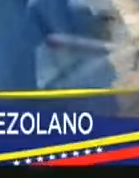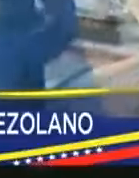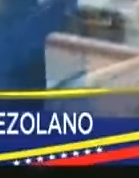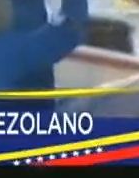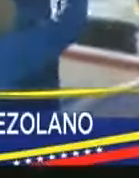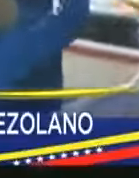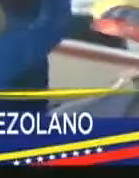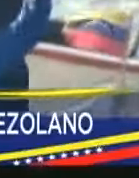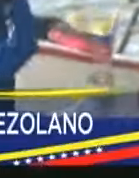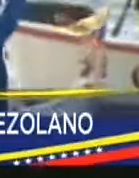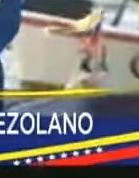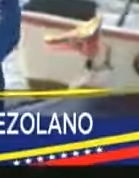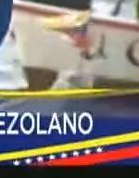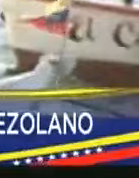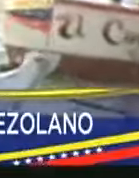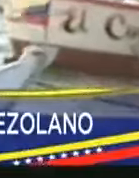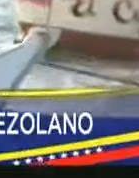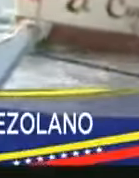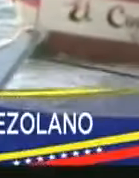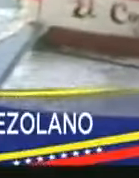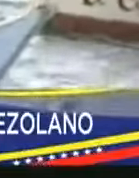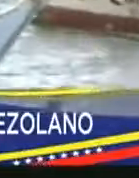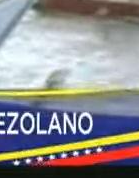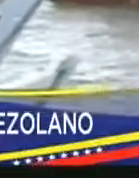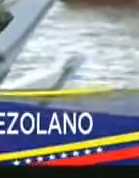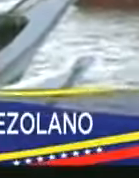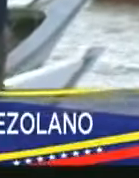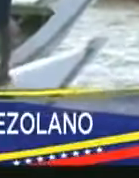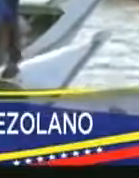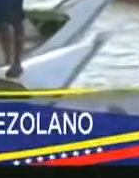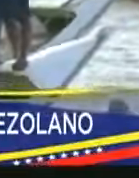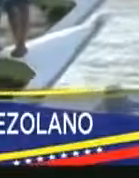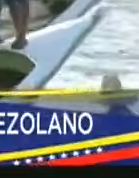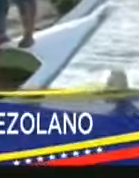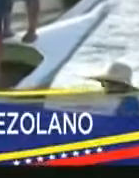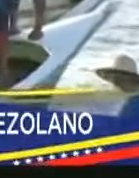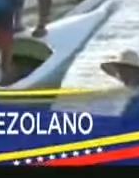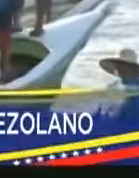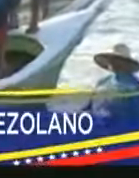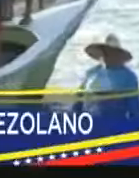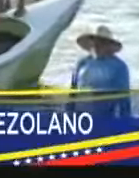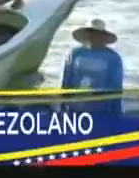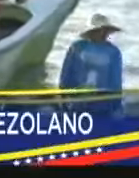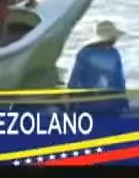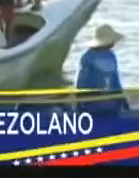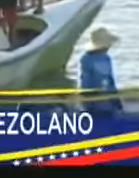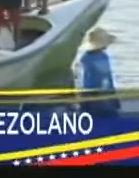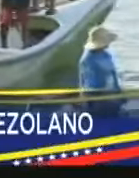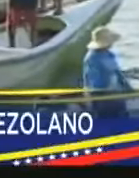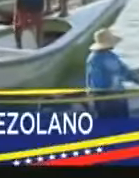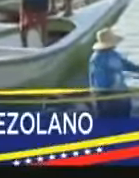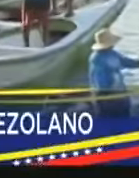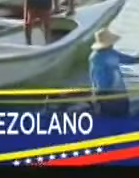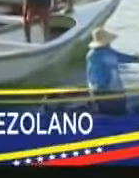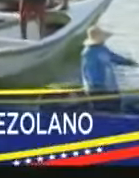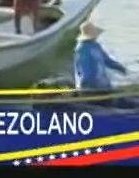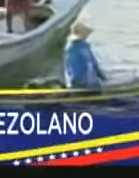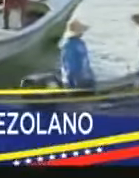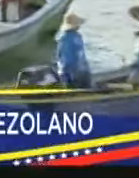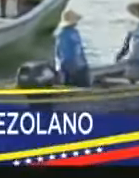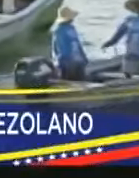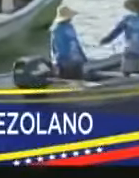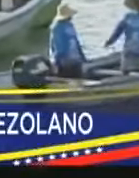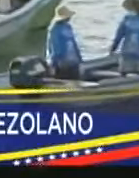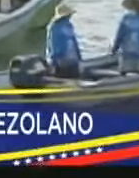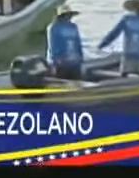en este espacio, en esta costa de nuestro país, en el estado Sucre, específicamente en Carúpano.